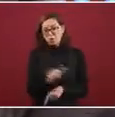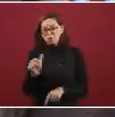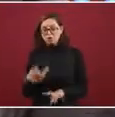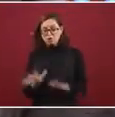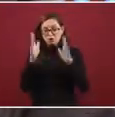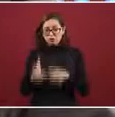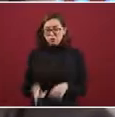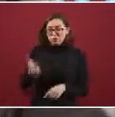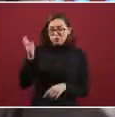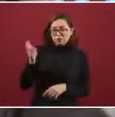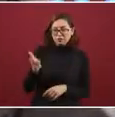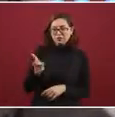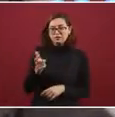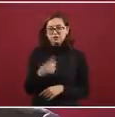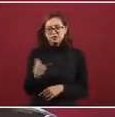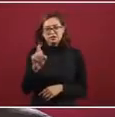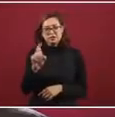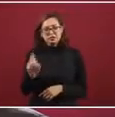122%.